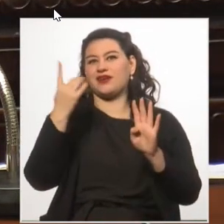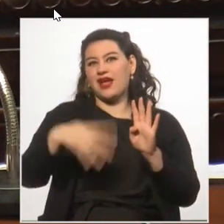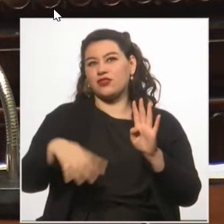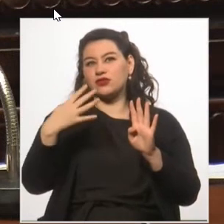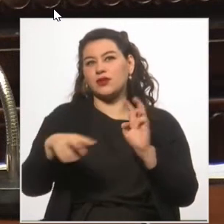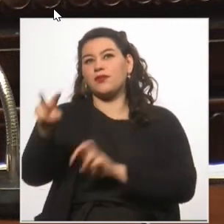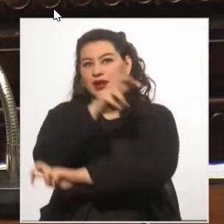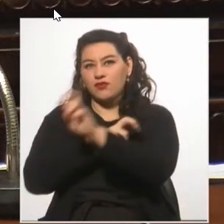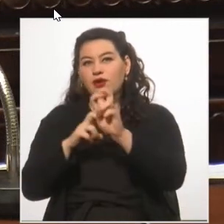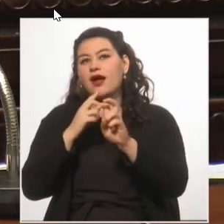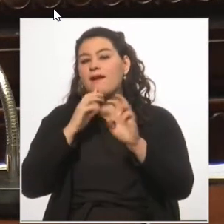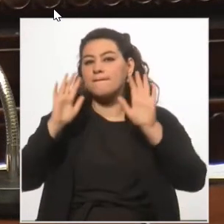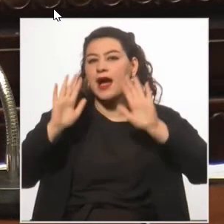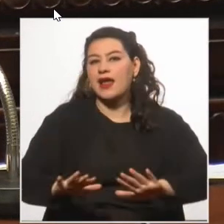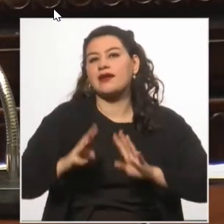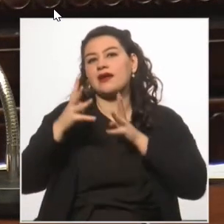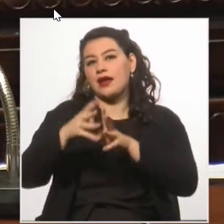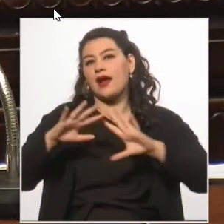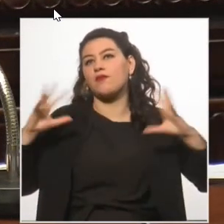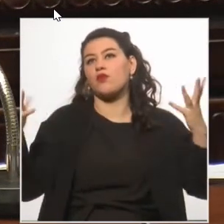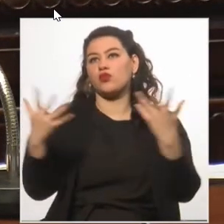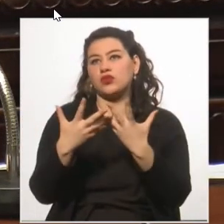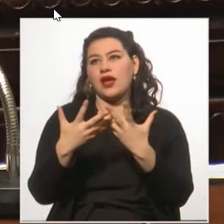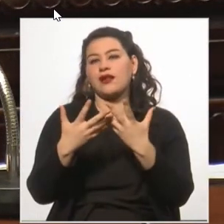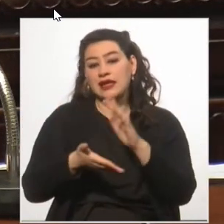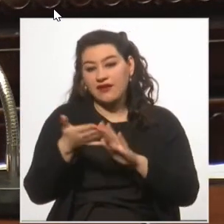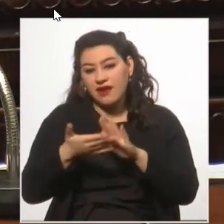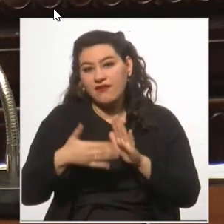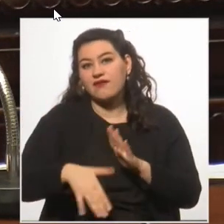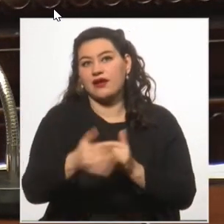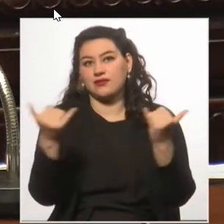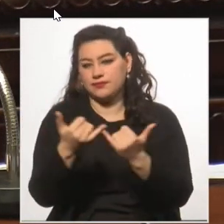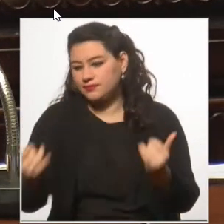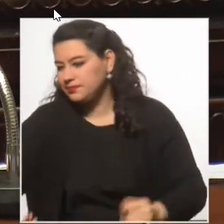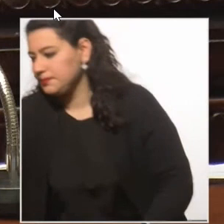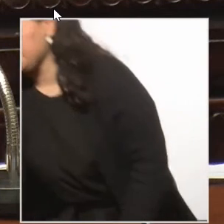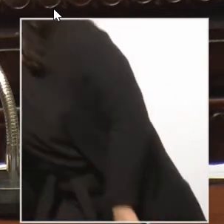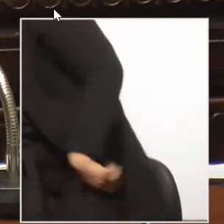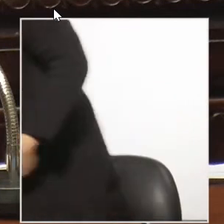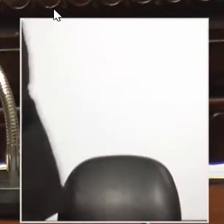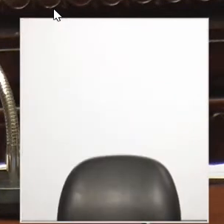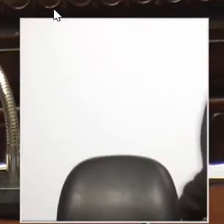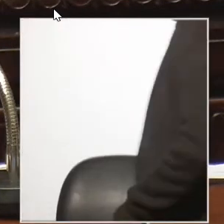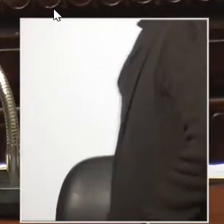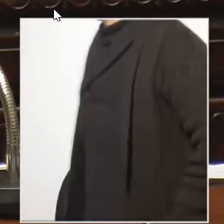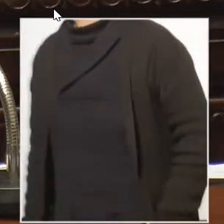por intentar detener la guerra mundial que estallaba en esos días. Vale